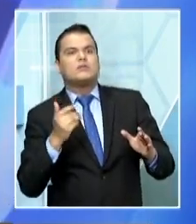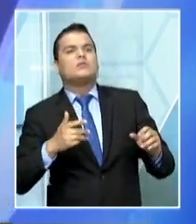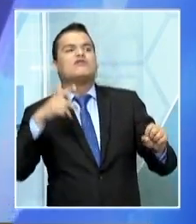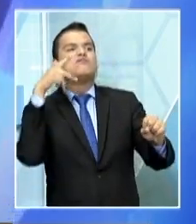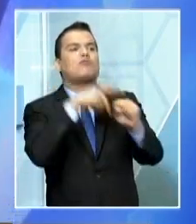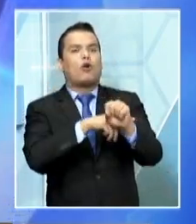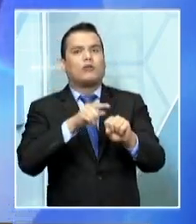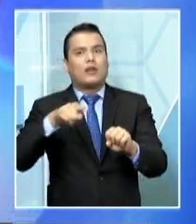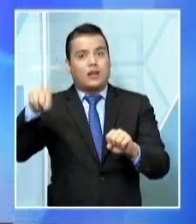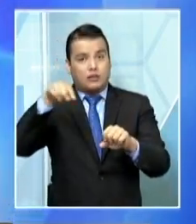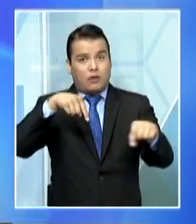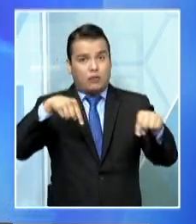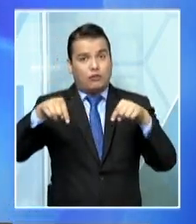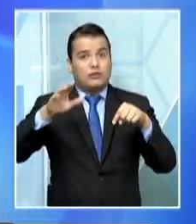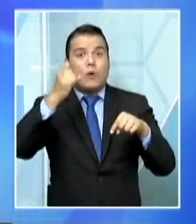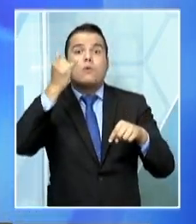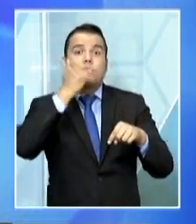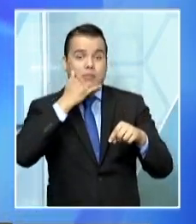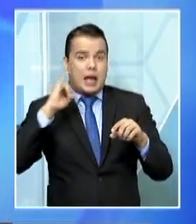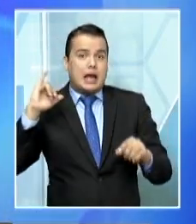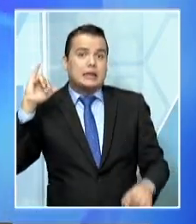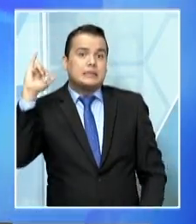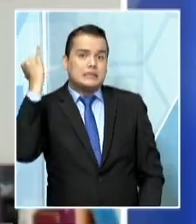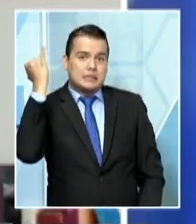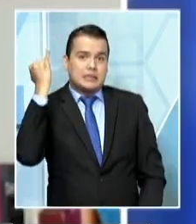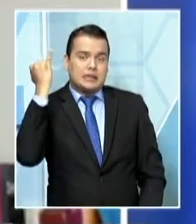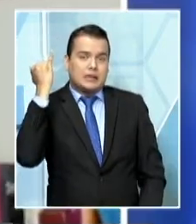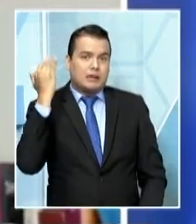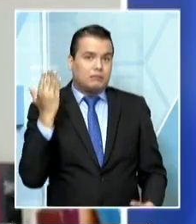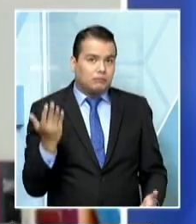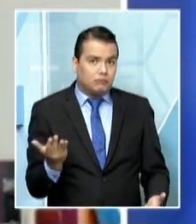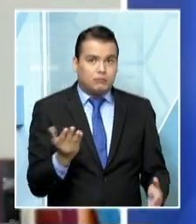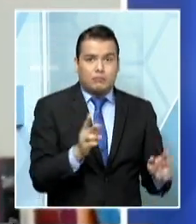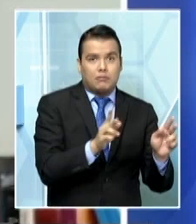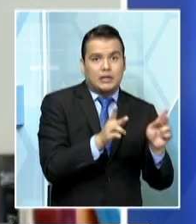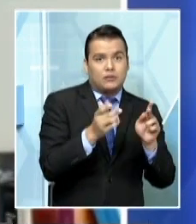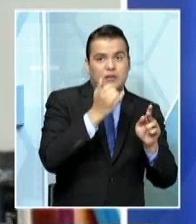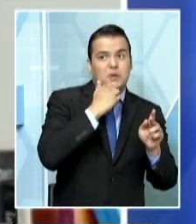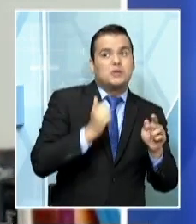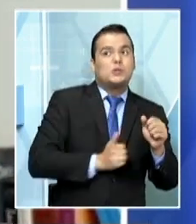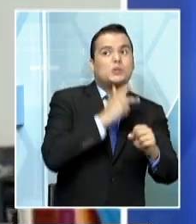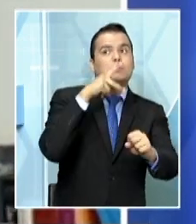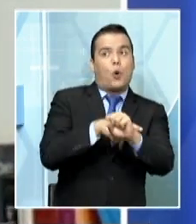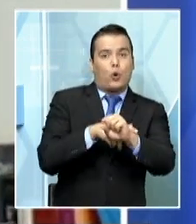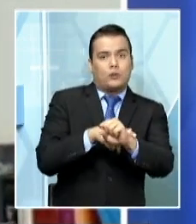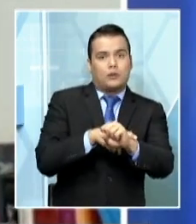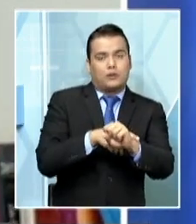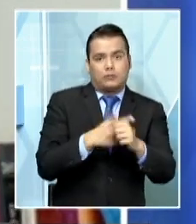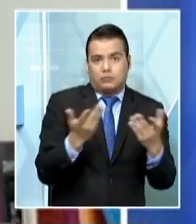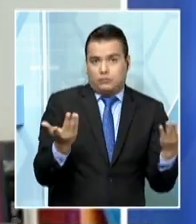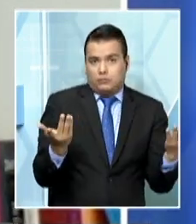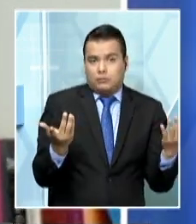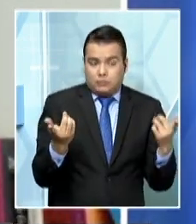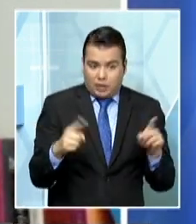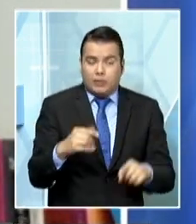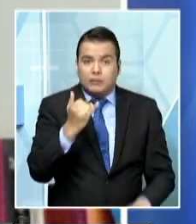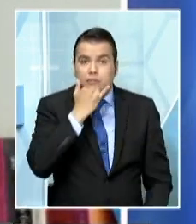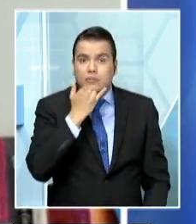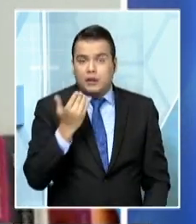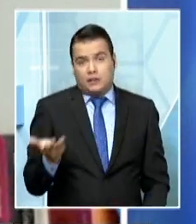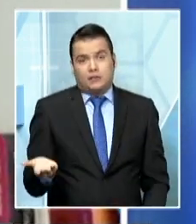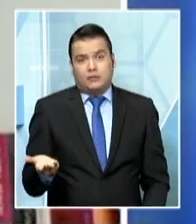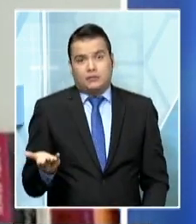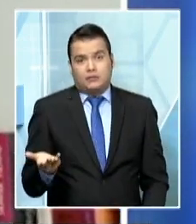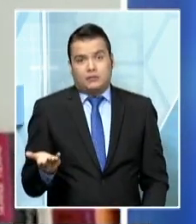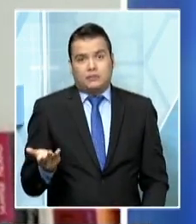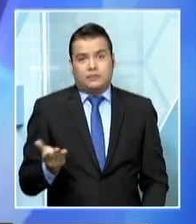por parte de miembros de la institución Policía Nacional, es igualmente reprochable que comunidades hoy atenten con